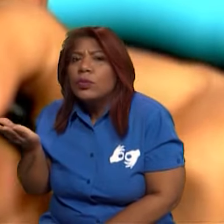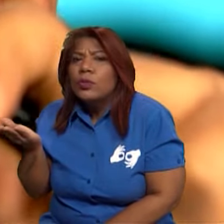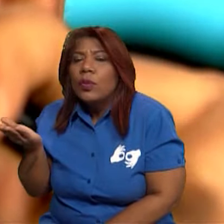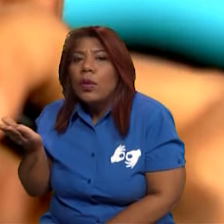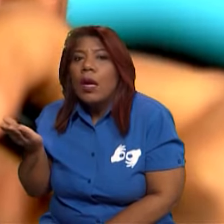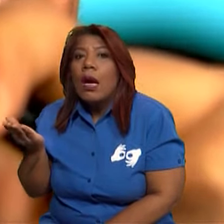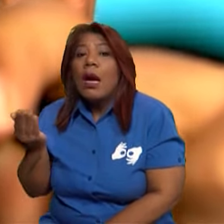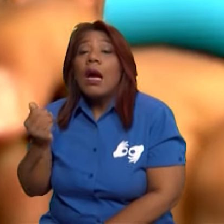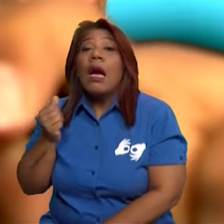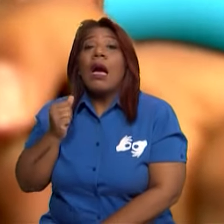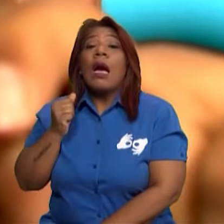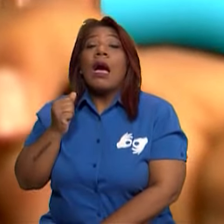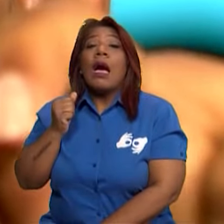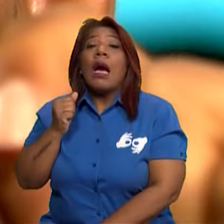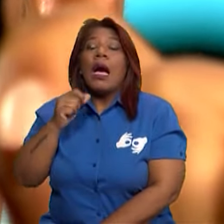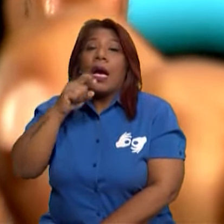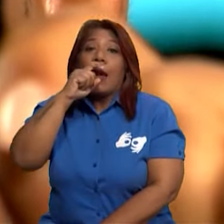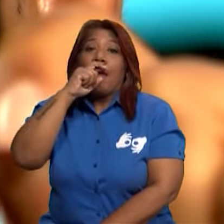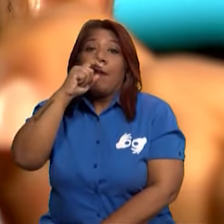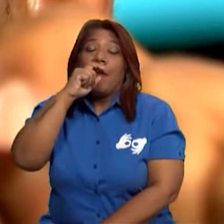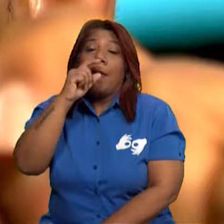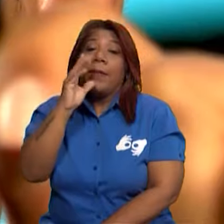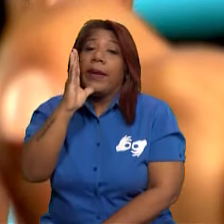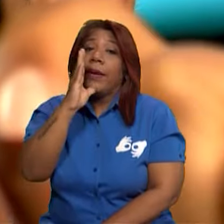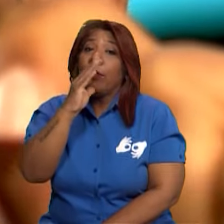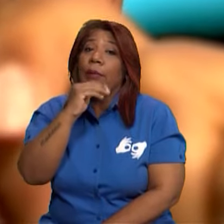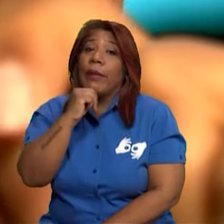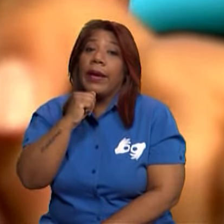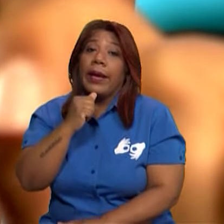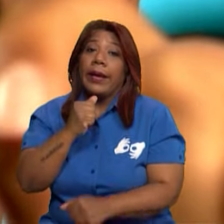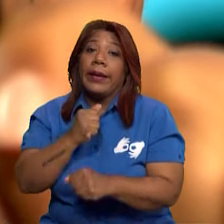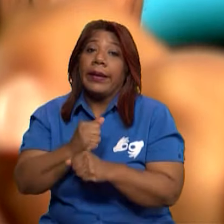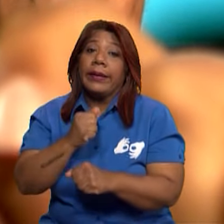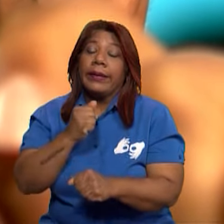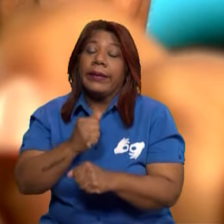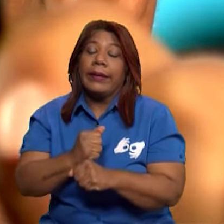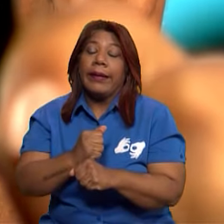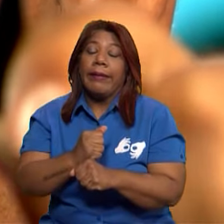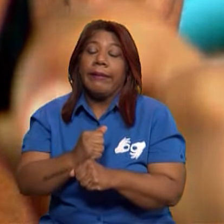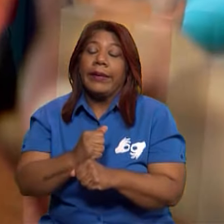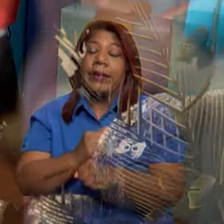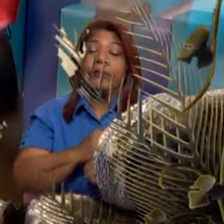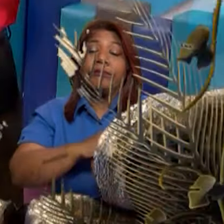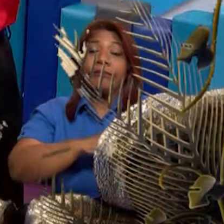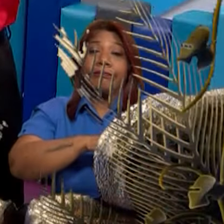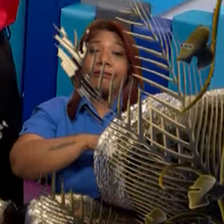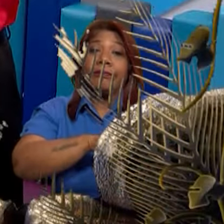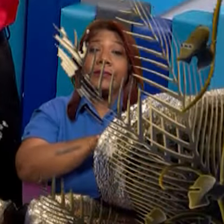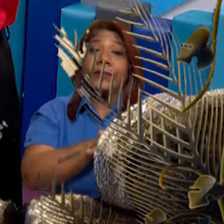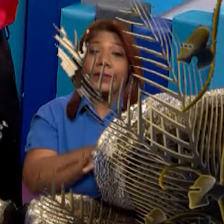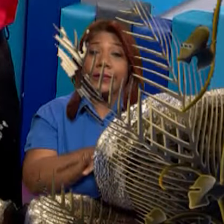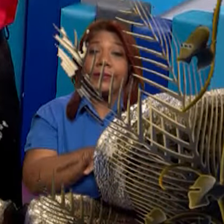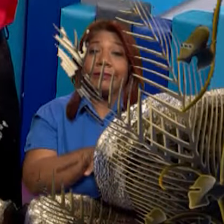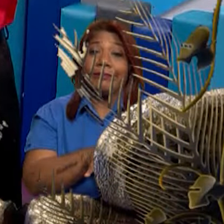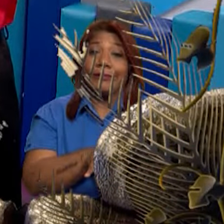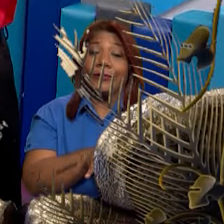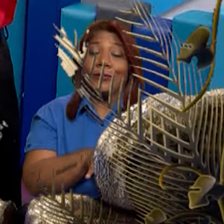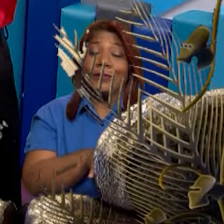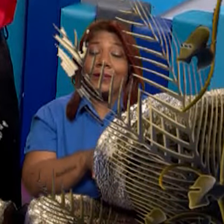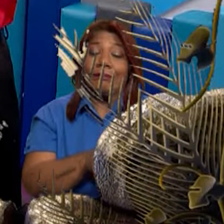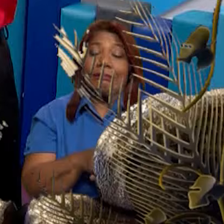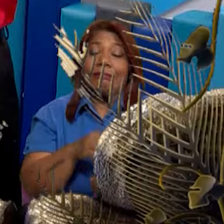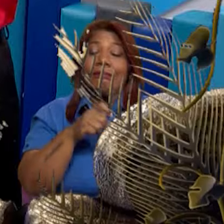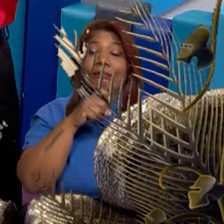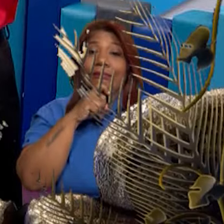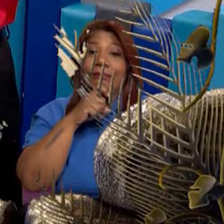Te entiendo. Tu papá no tiene trabajo. Esta pandemia está haciendo grandes estragos. Pero ¿sabes qué,